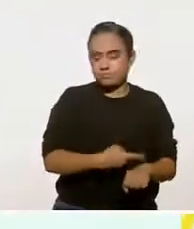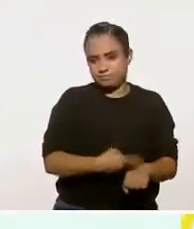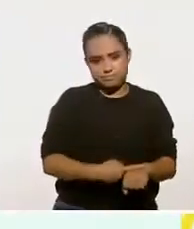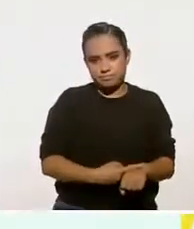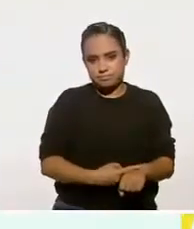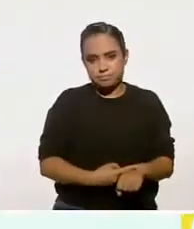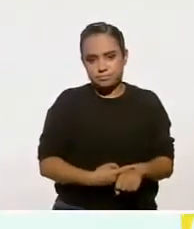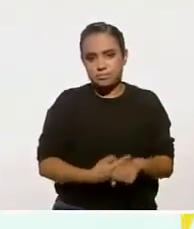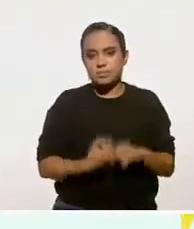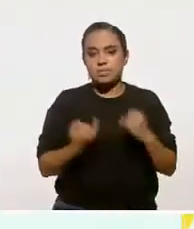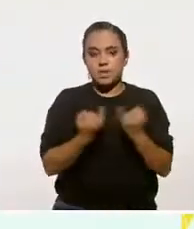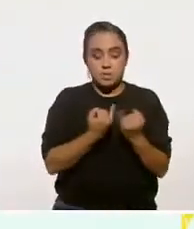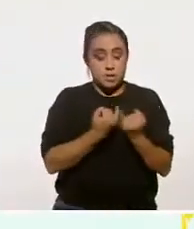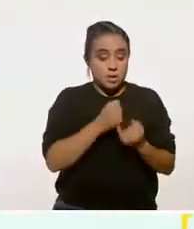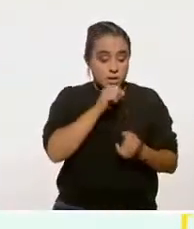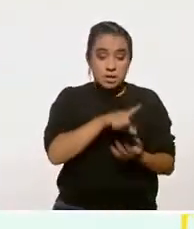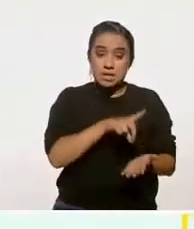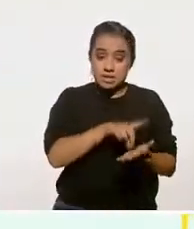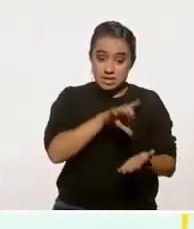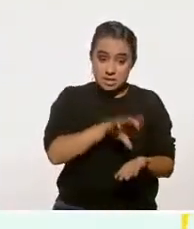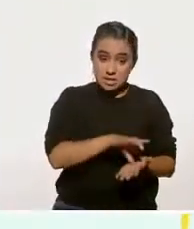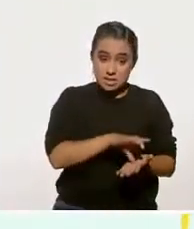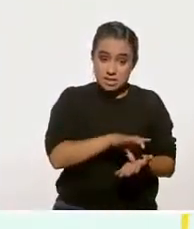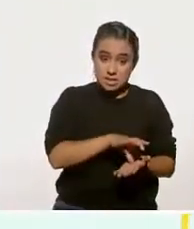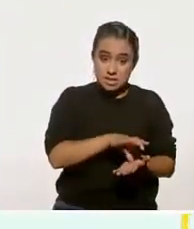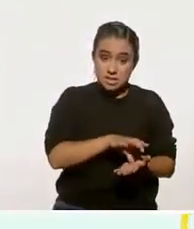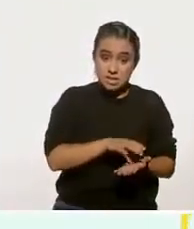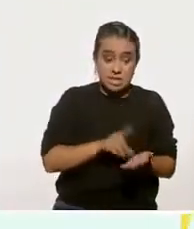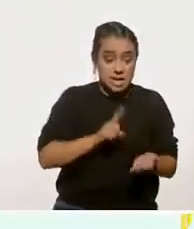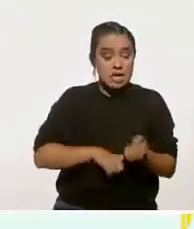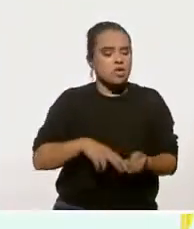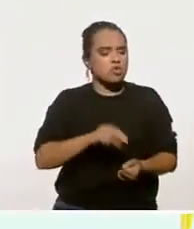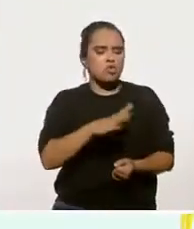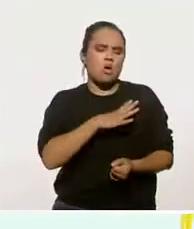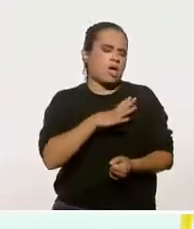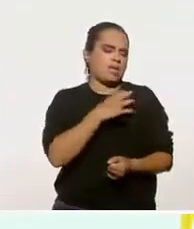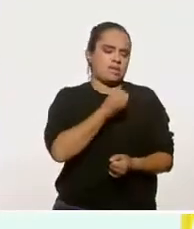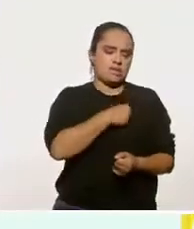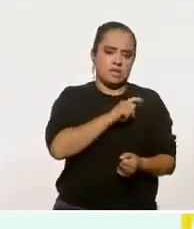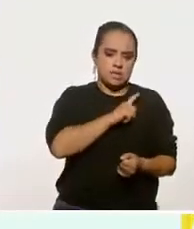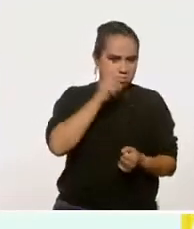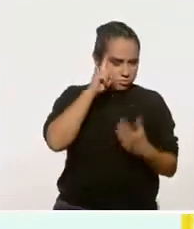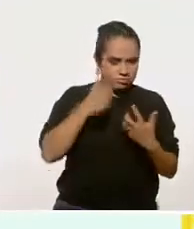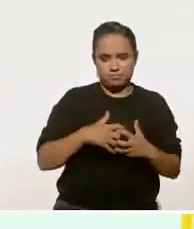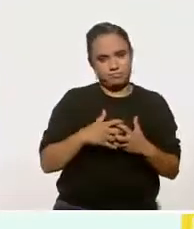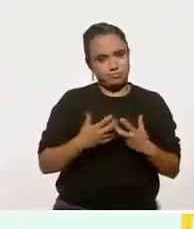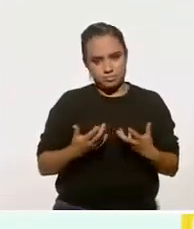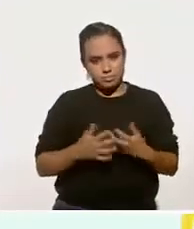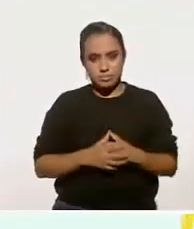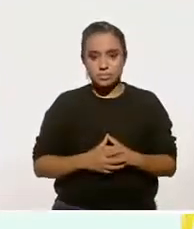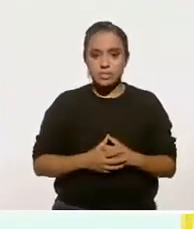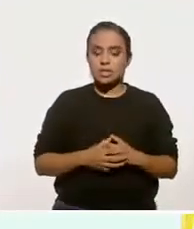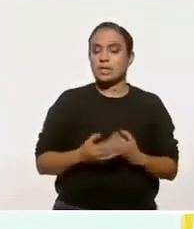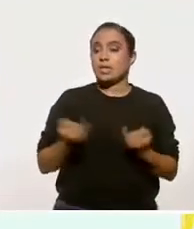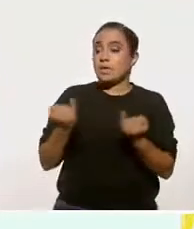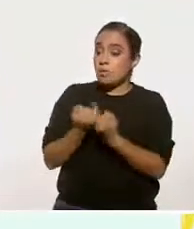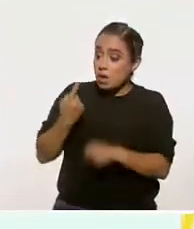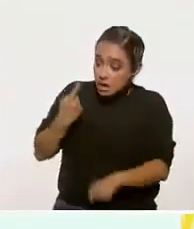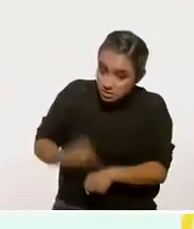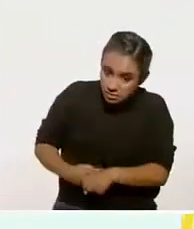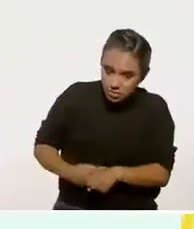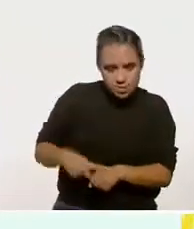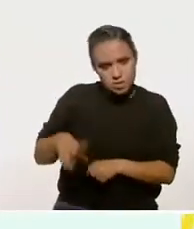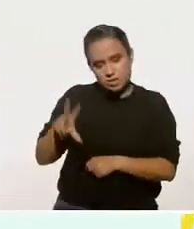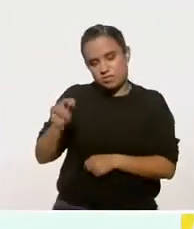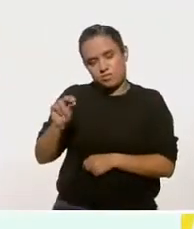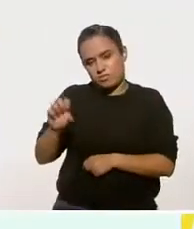que tener una discapacidad no implica que no haya salud mental, ¿no? Para Eso nada. es bien importante, ni tampoco, ¿no?, es una enfermedad en sí. No. Aquí